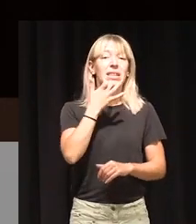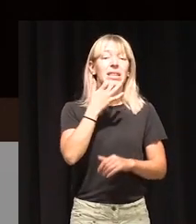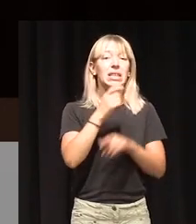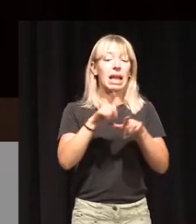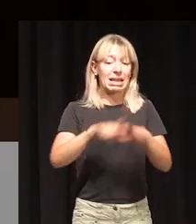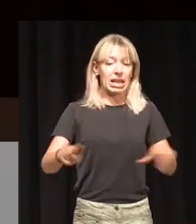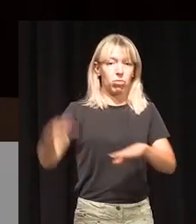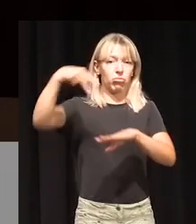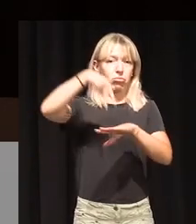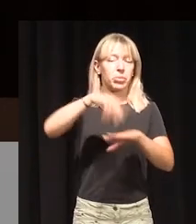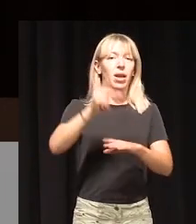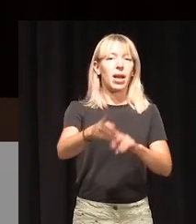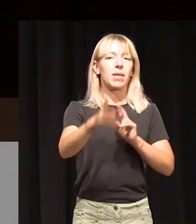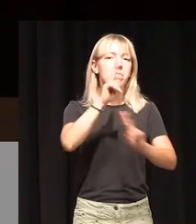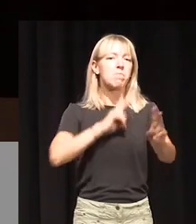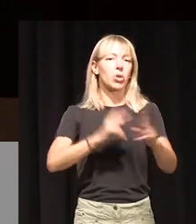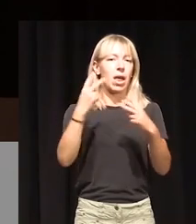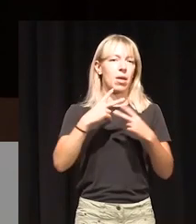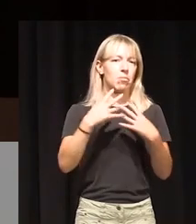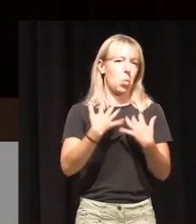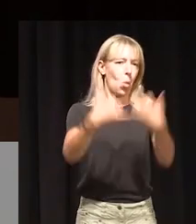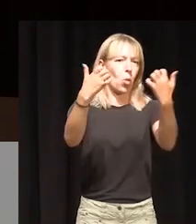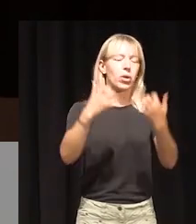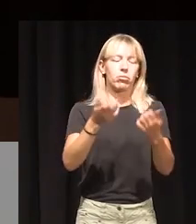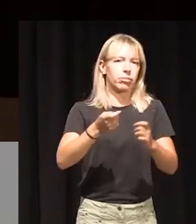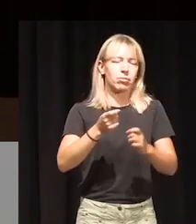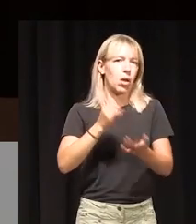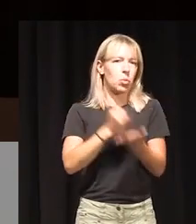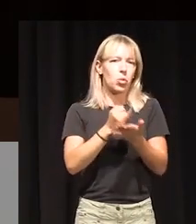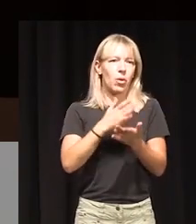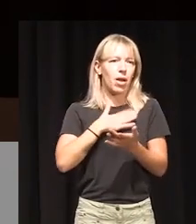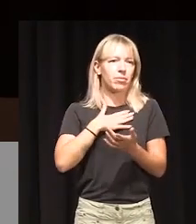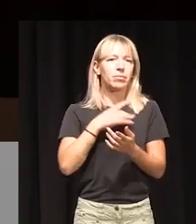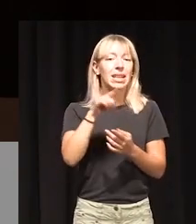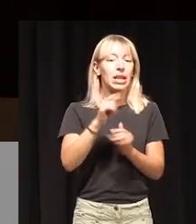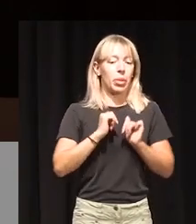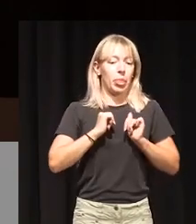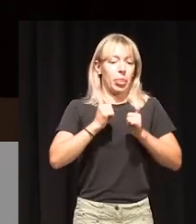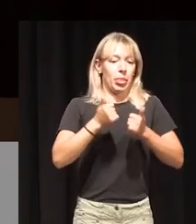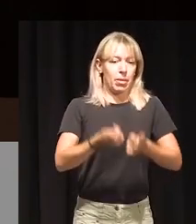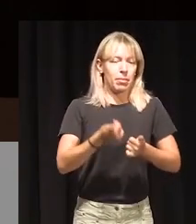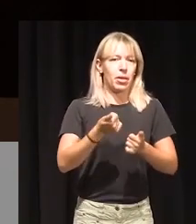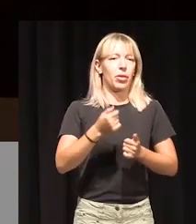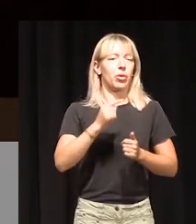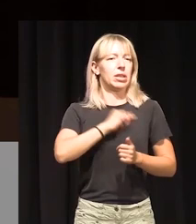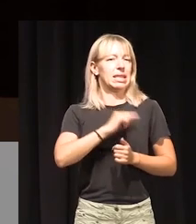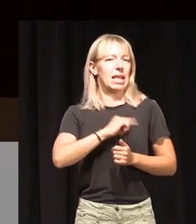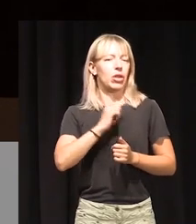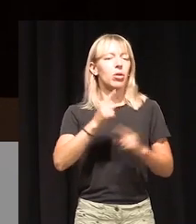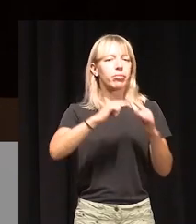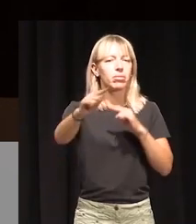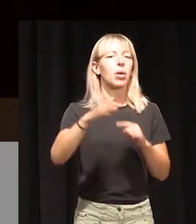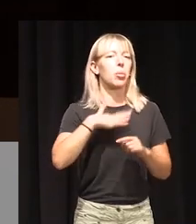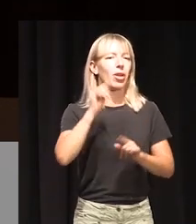escenario, la respuesta del público es para mí la prueba de que lo que provocó esa reacción terapéutica en mí se puede transmitir